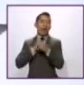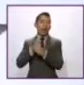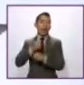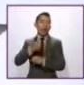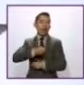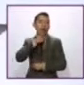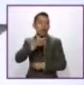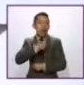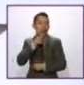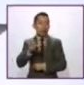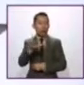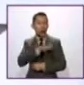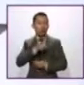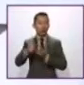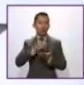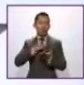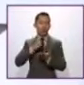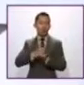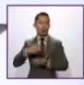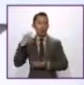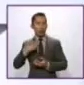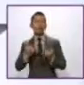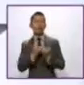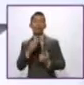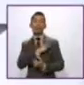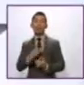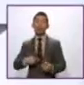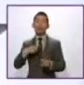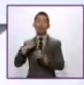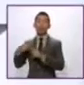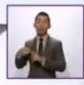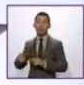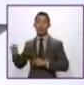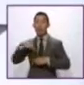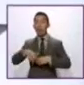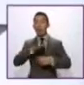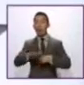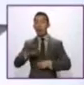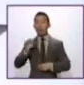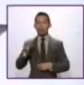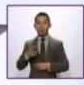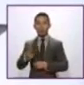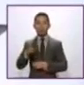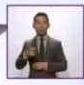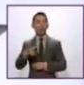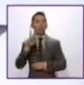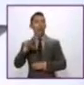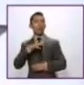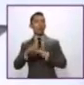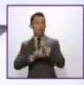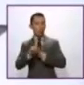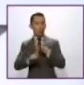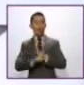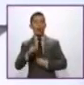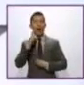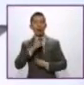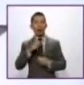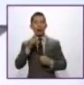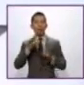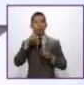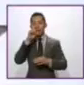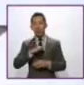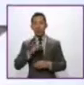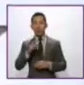en toda la ciudad de Querétaro y en todos los municipios, exceptuando el municipio de San Juan del Río, precisamente para que con ello bueno, se